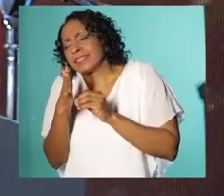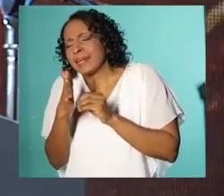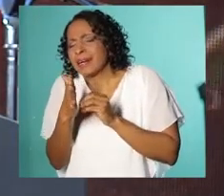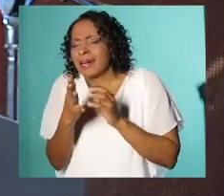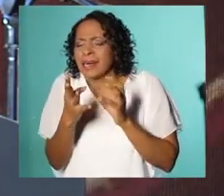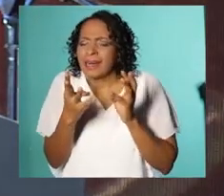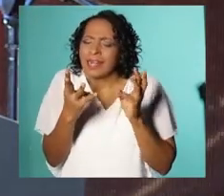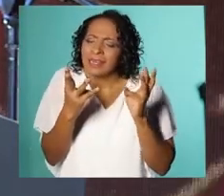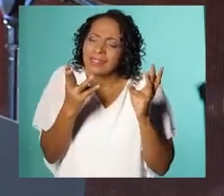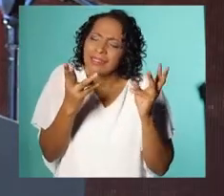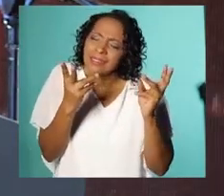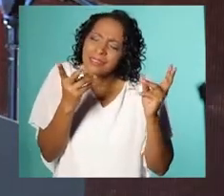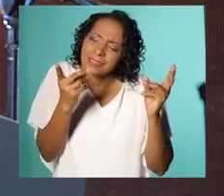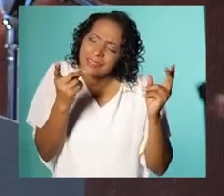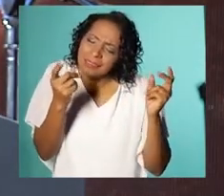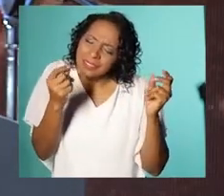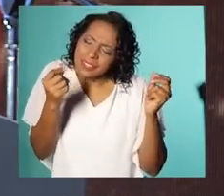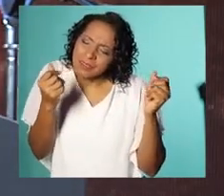nota por nota,